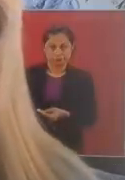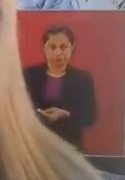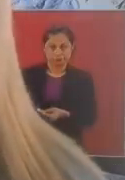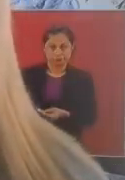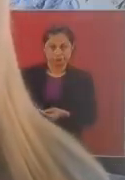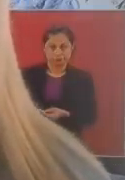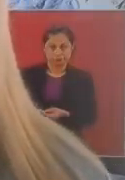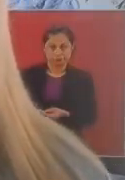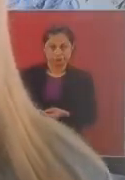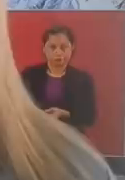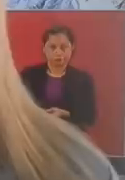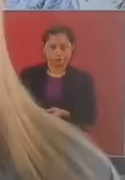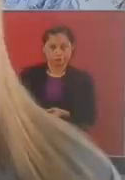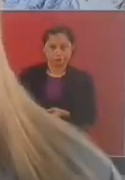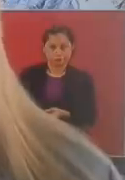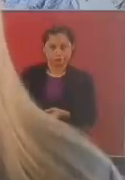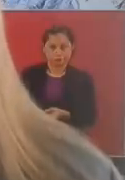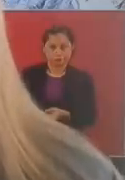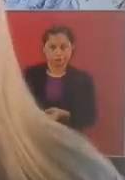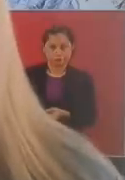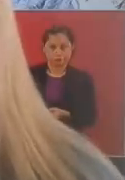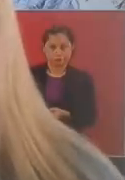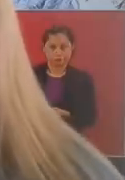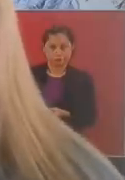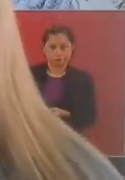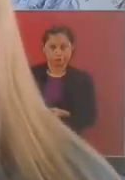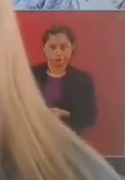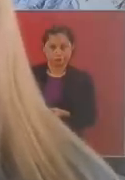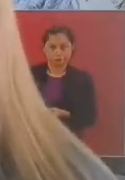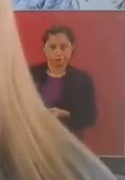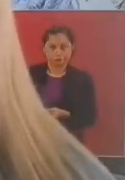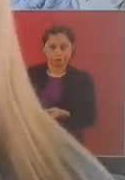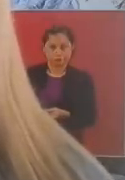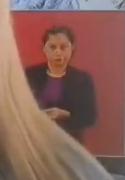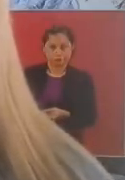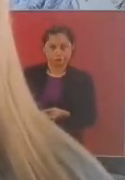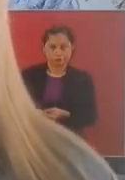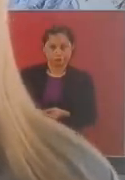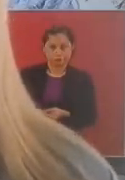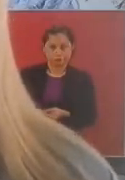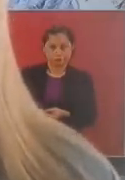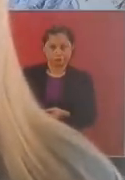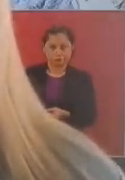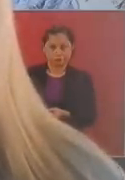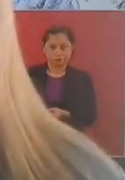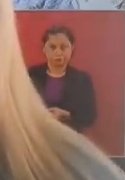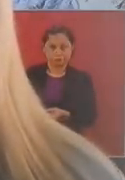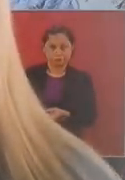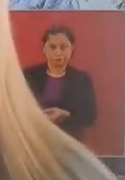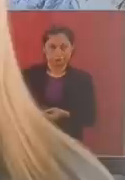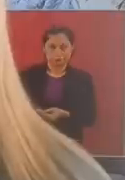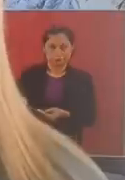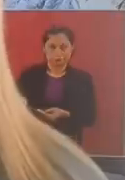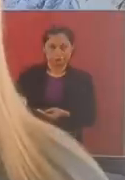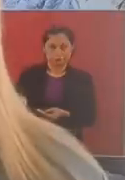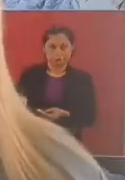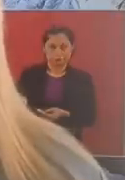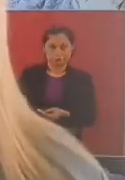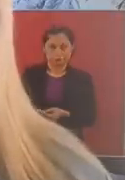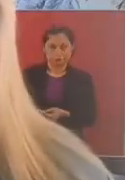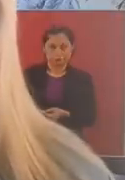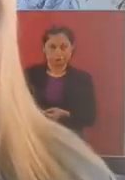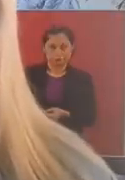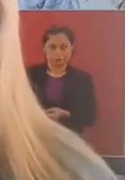hijos con discapacidad, pero no es para todas las personas con discapacidad, es para las personas